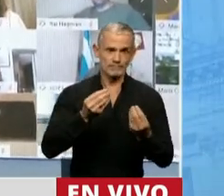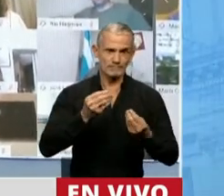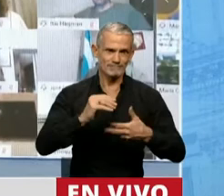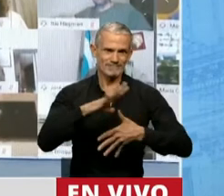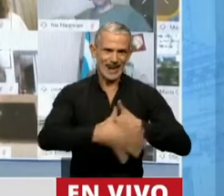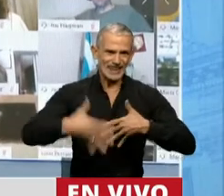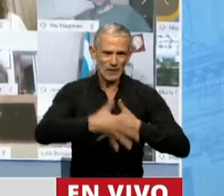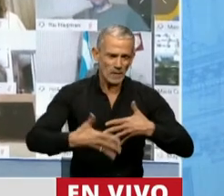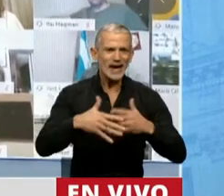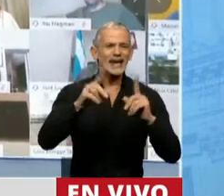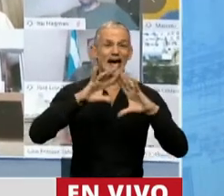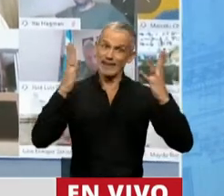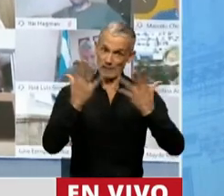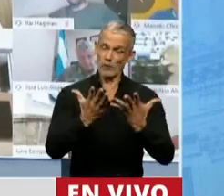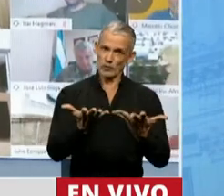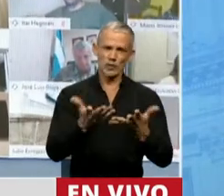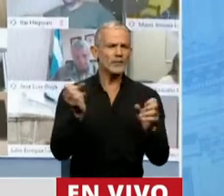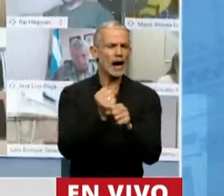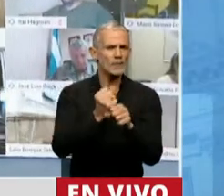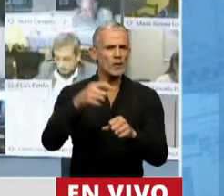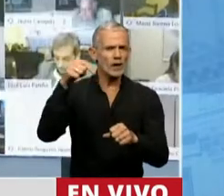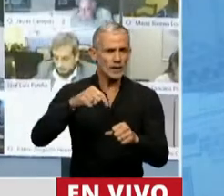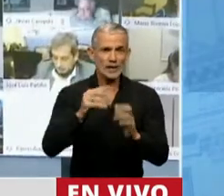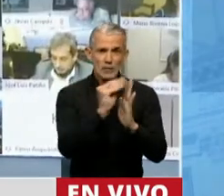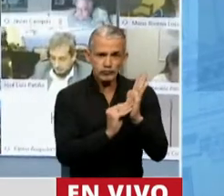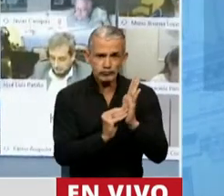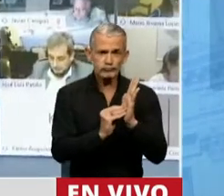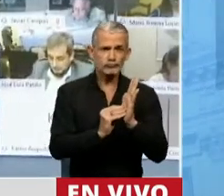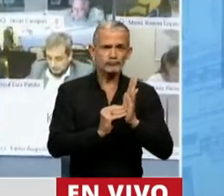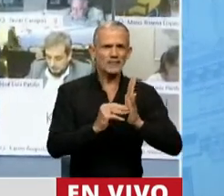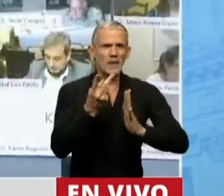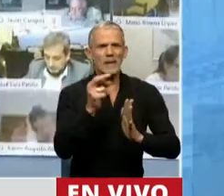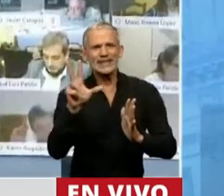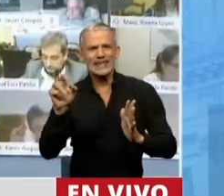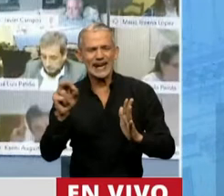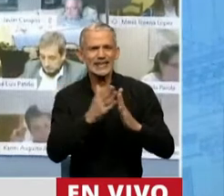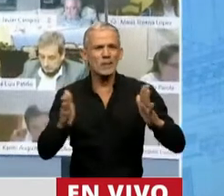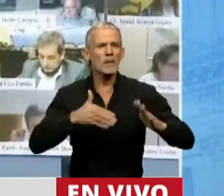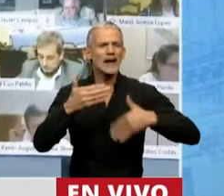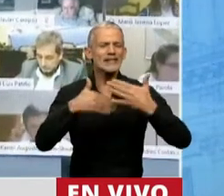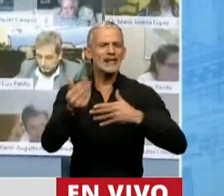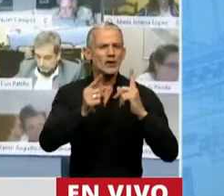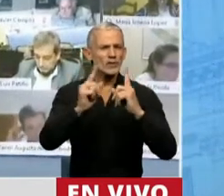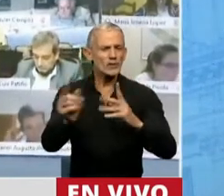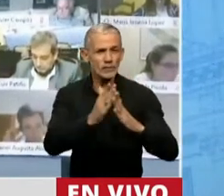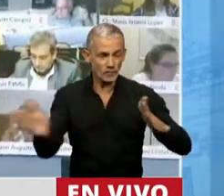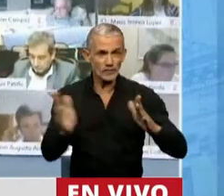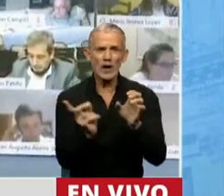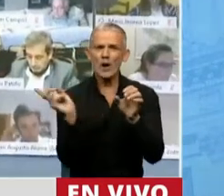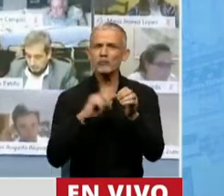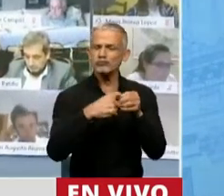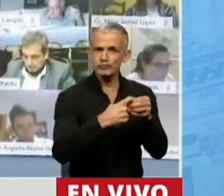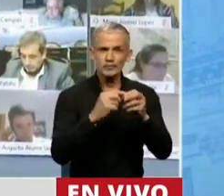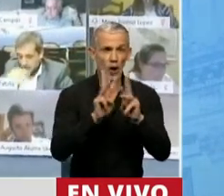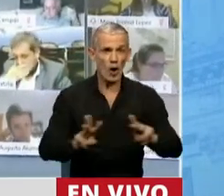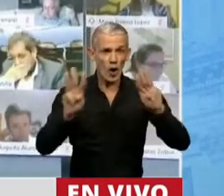Latinoamérica y del mundo. Mediante la aprobación de la Agenda 2030 para el Desarrollo Sostenible, los Estados miembros de las Naciones